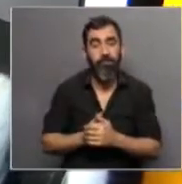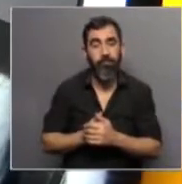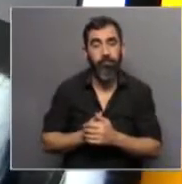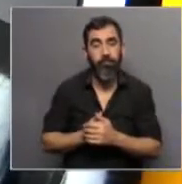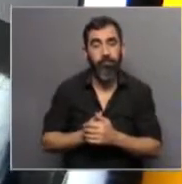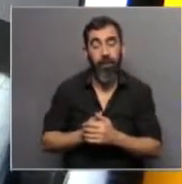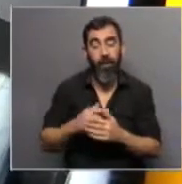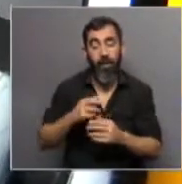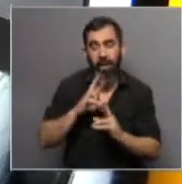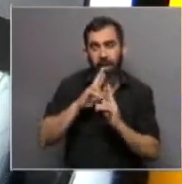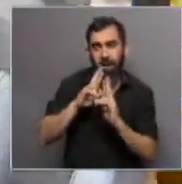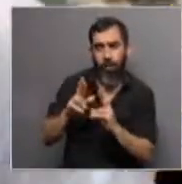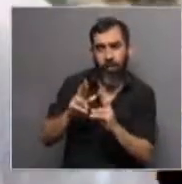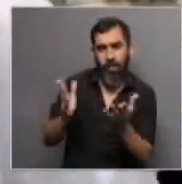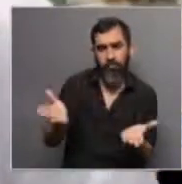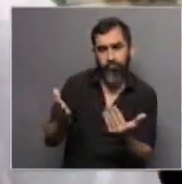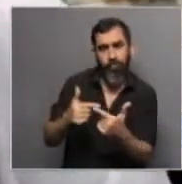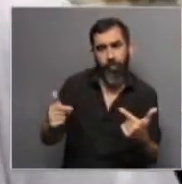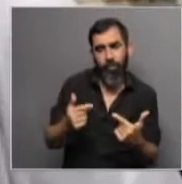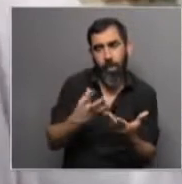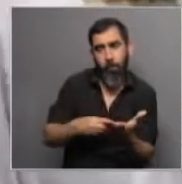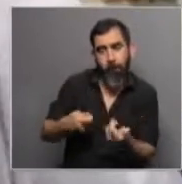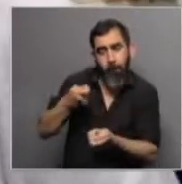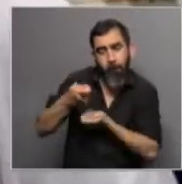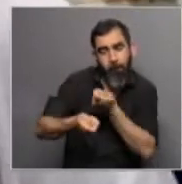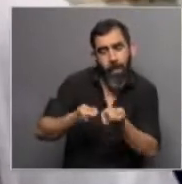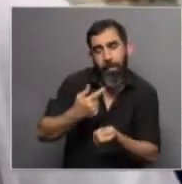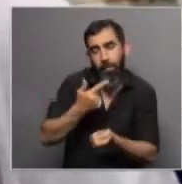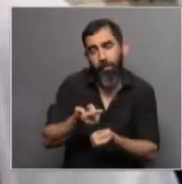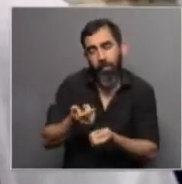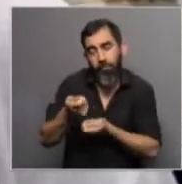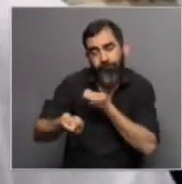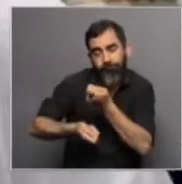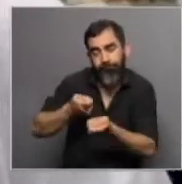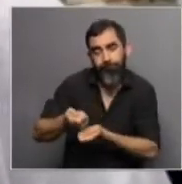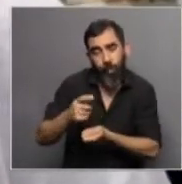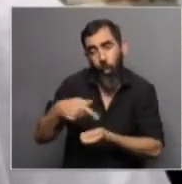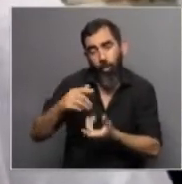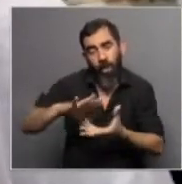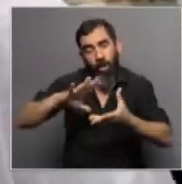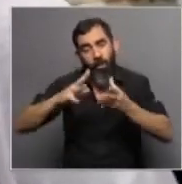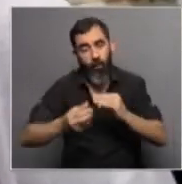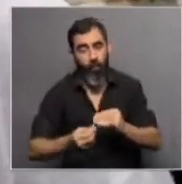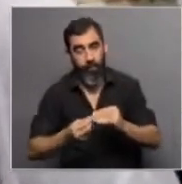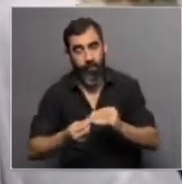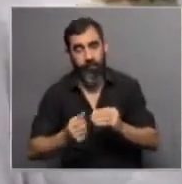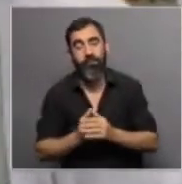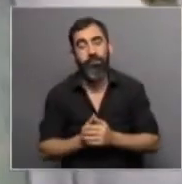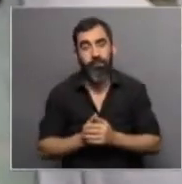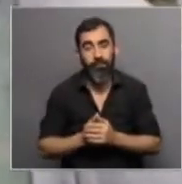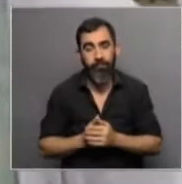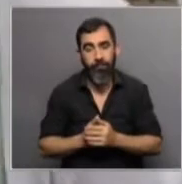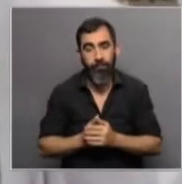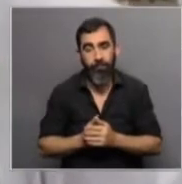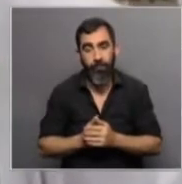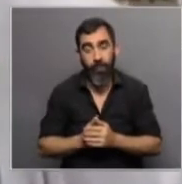desencadenaban respuestas a esos estímulos cuando se le agregaban o se le expresaban otro tipo de receptor, que en ese caso,